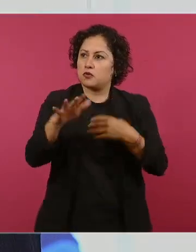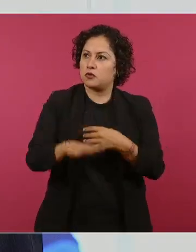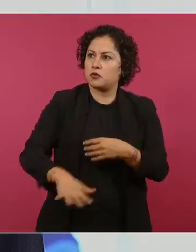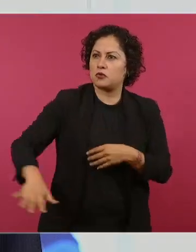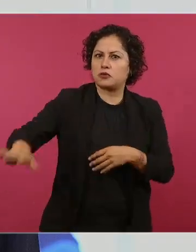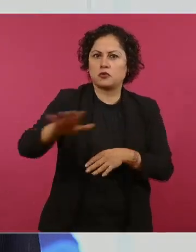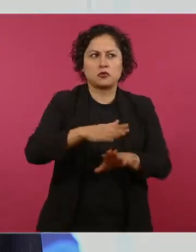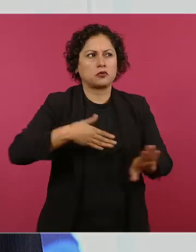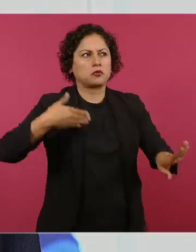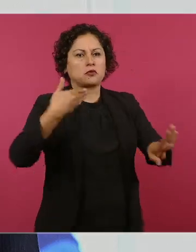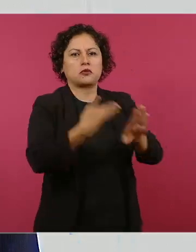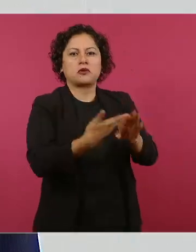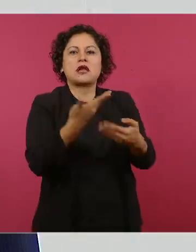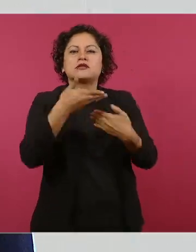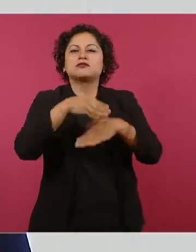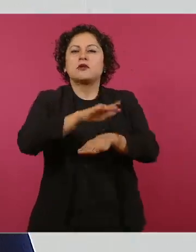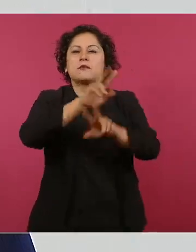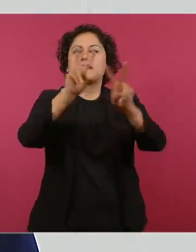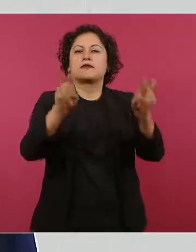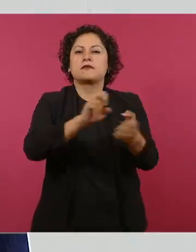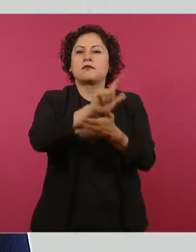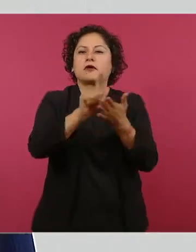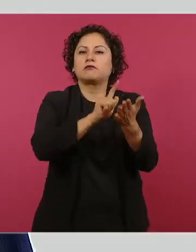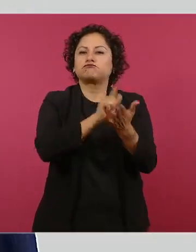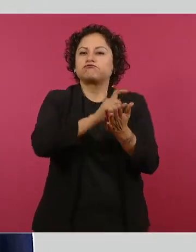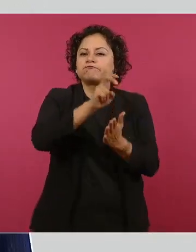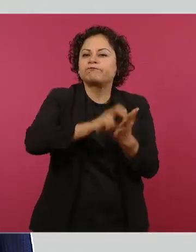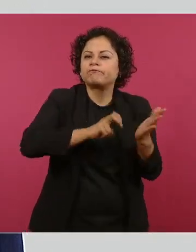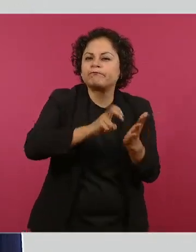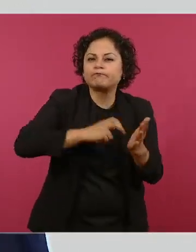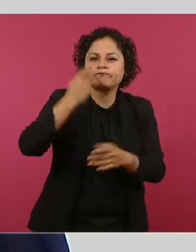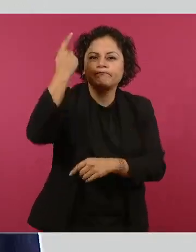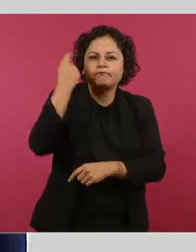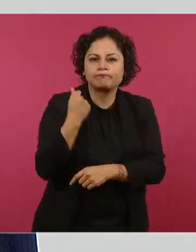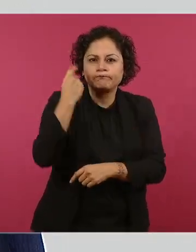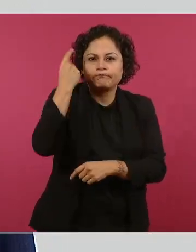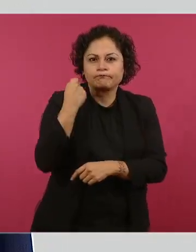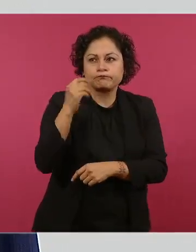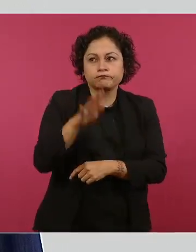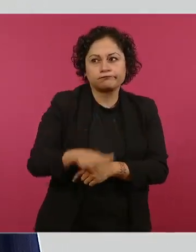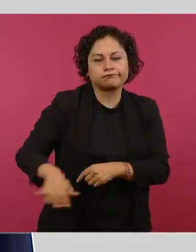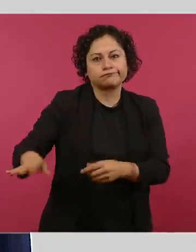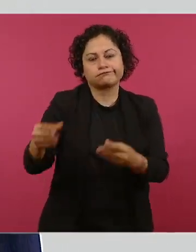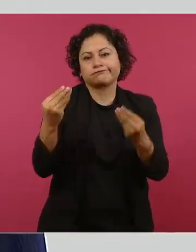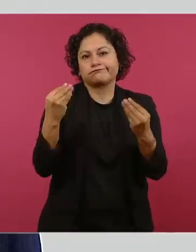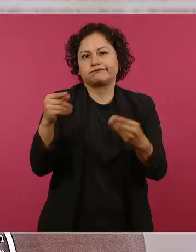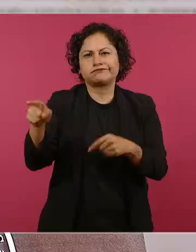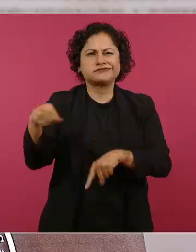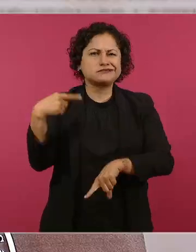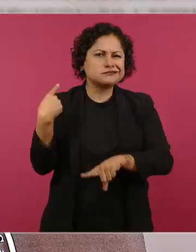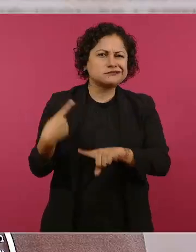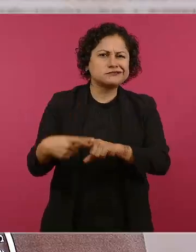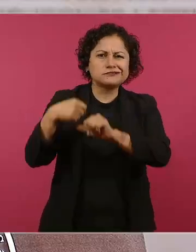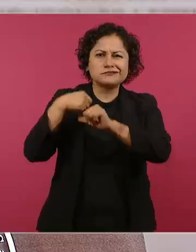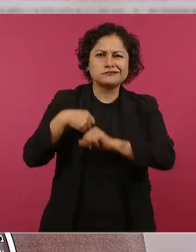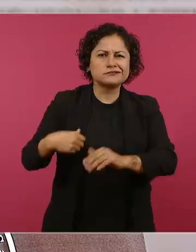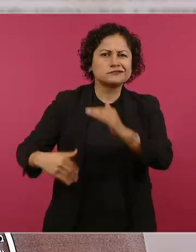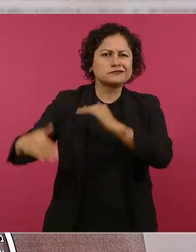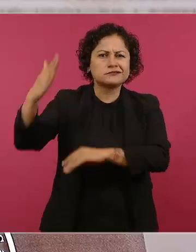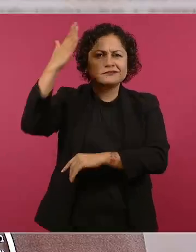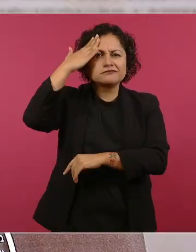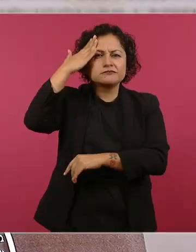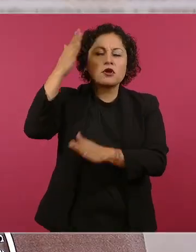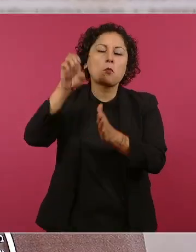la andanada de mentiras. La campaña contra la reforma de pensiones, encabezada por medios de comunicación como